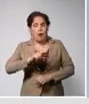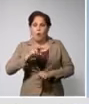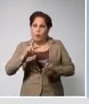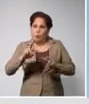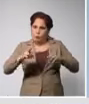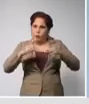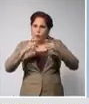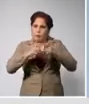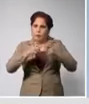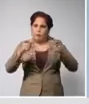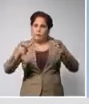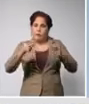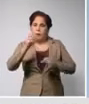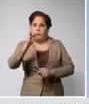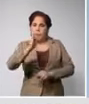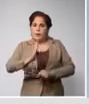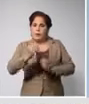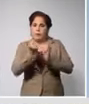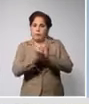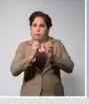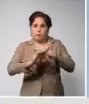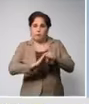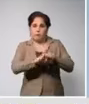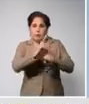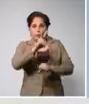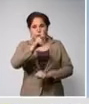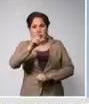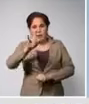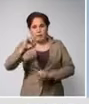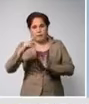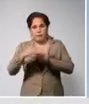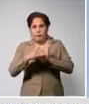cifra elevada de casos confirmados,